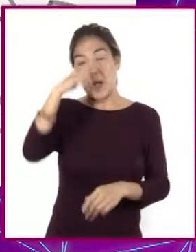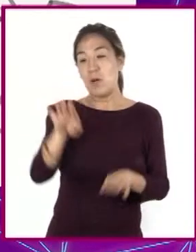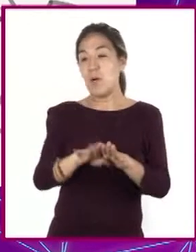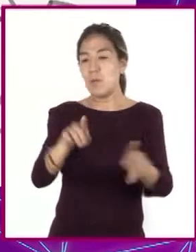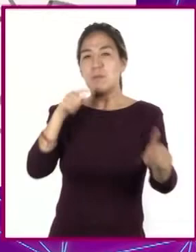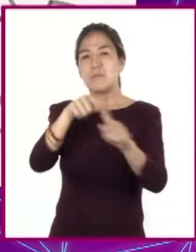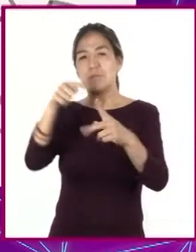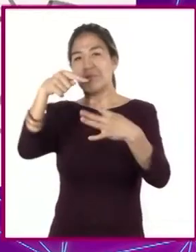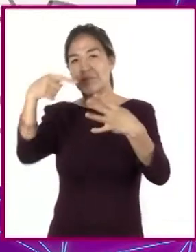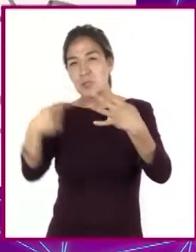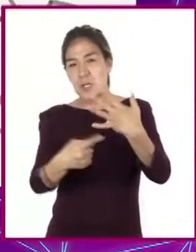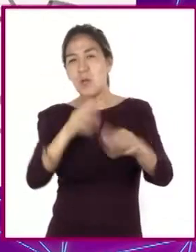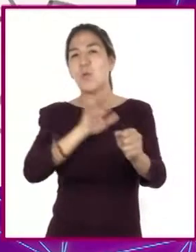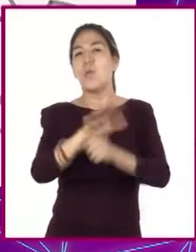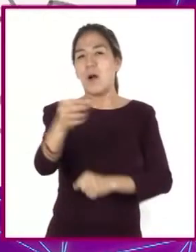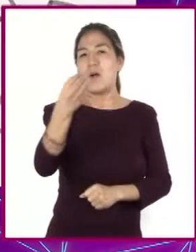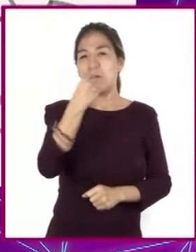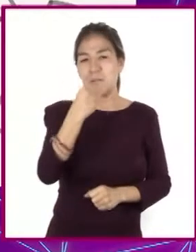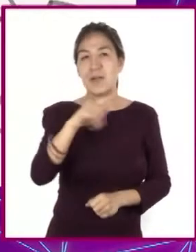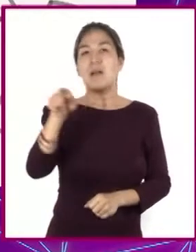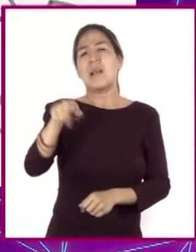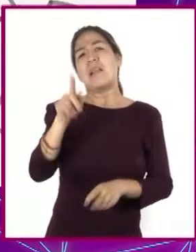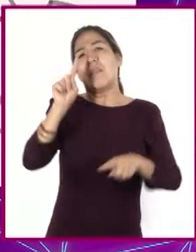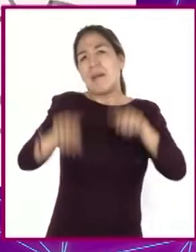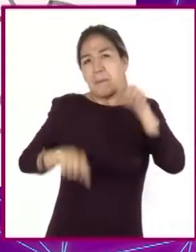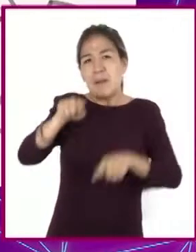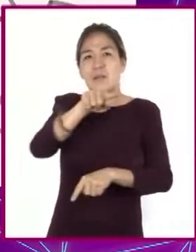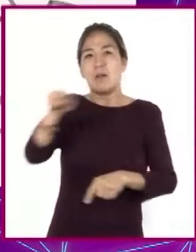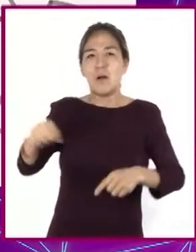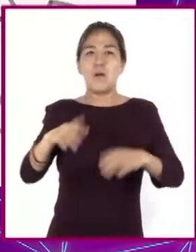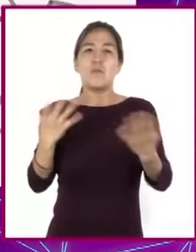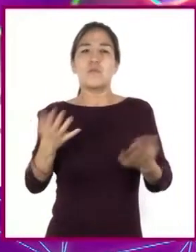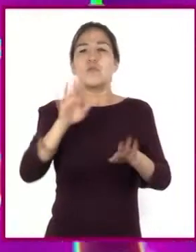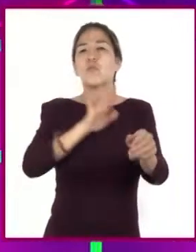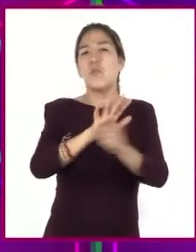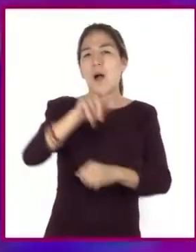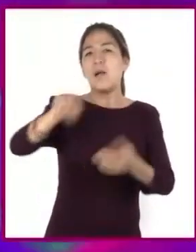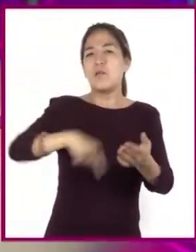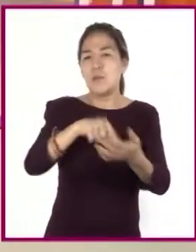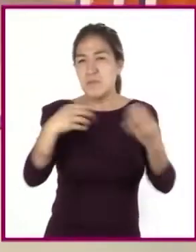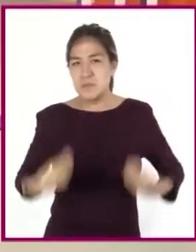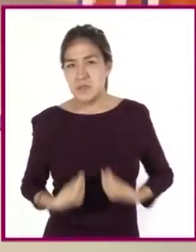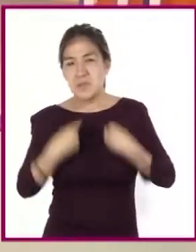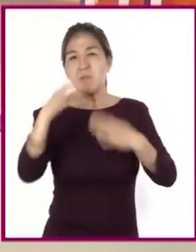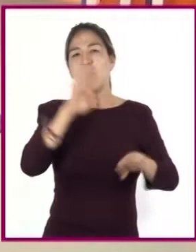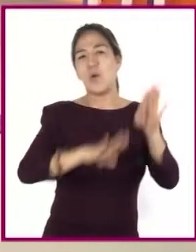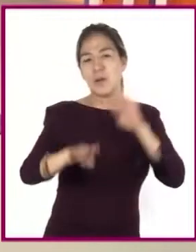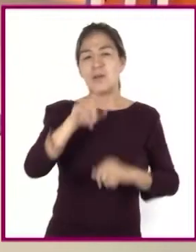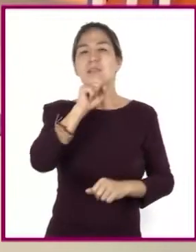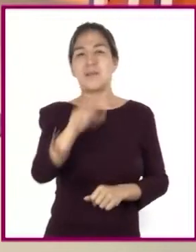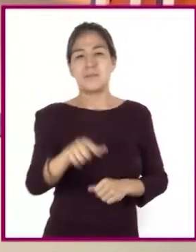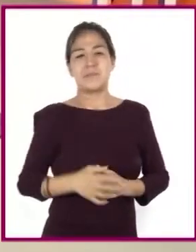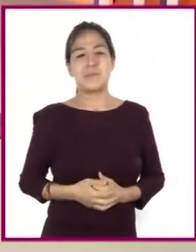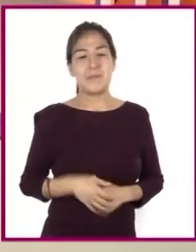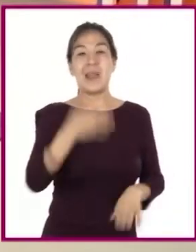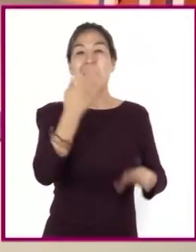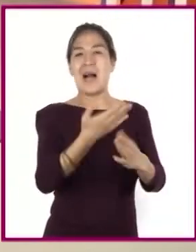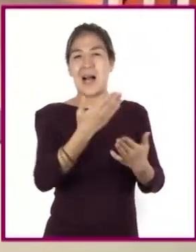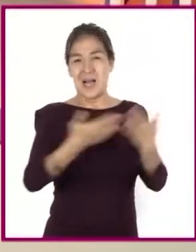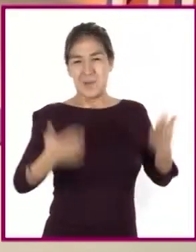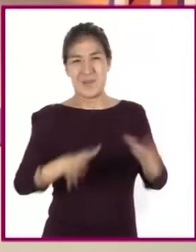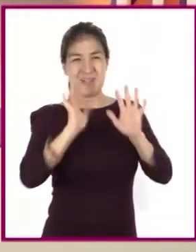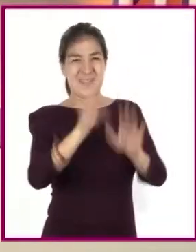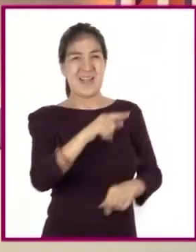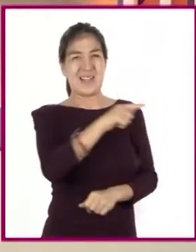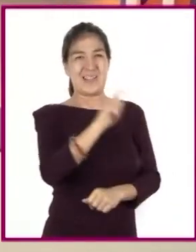alimentación requerido de acuerdo con sus condiciones biológicas y socioculturales? Ahora que ya tenemos una idea más clara